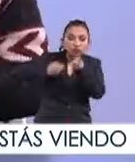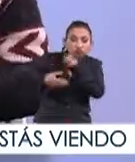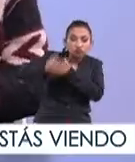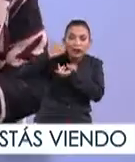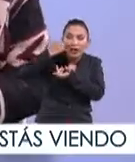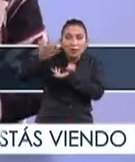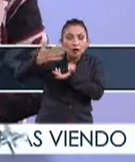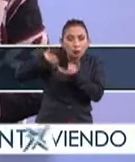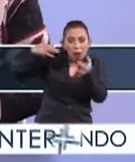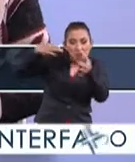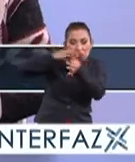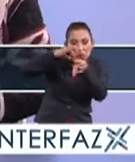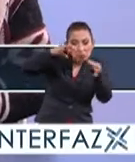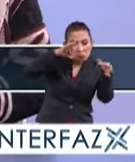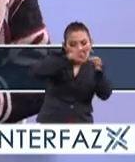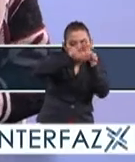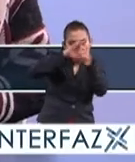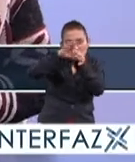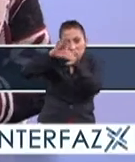intentamos como tejer